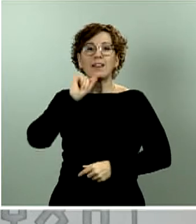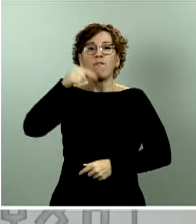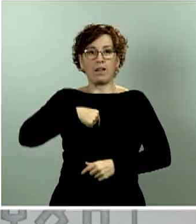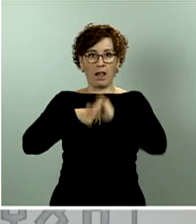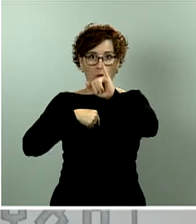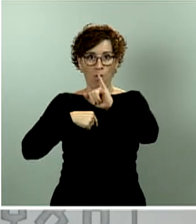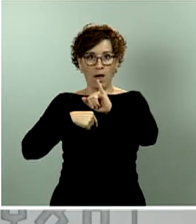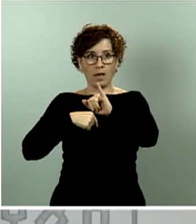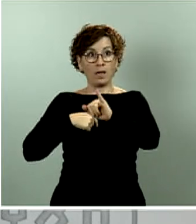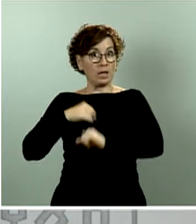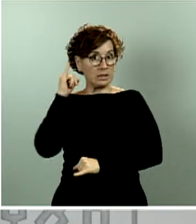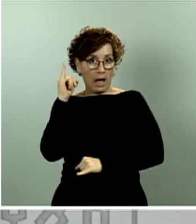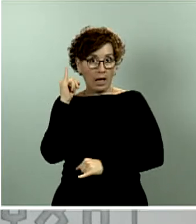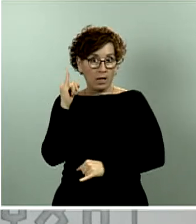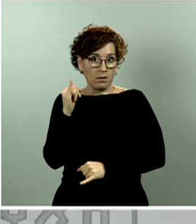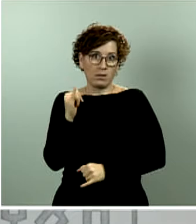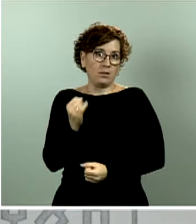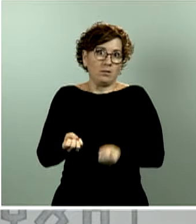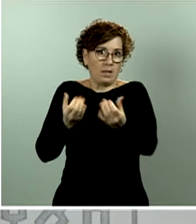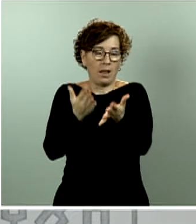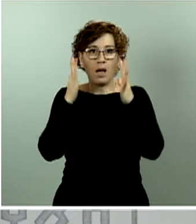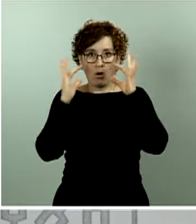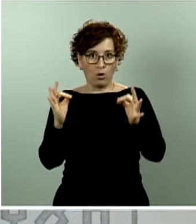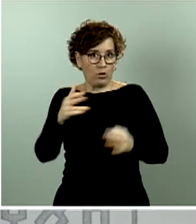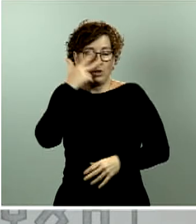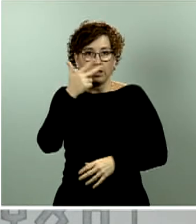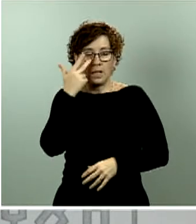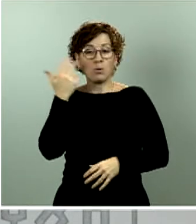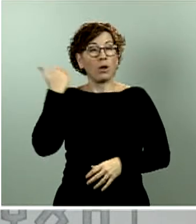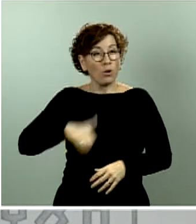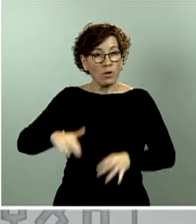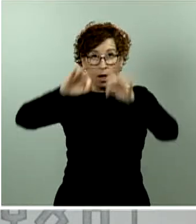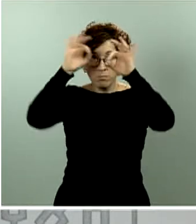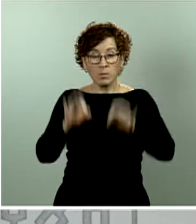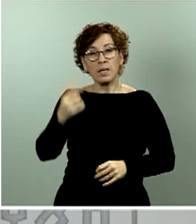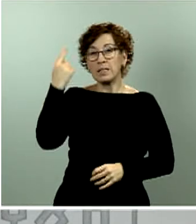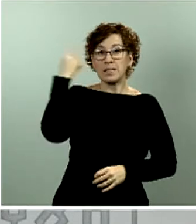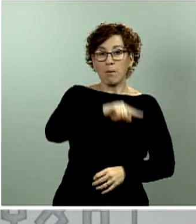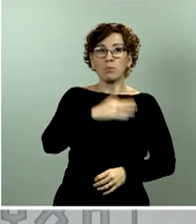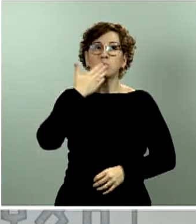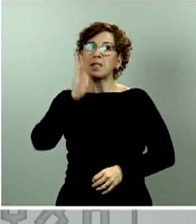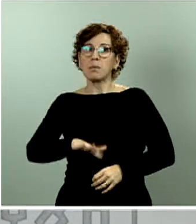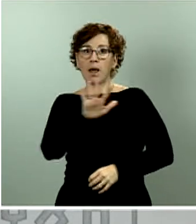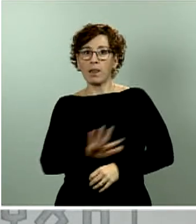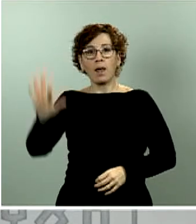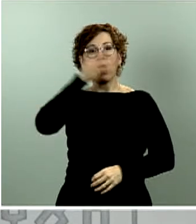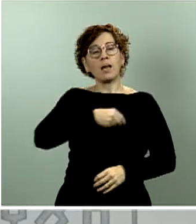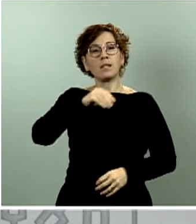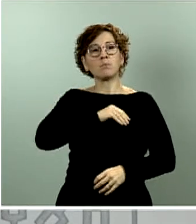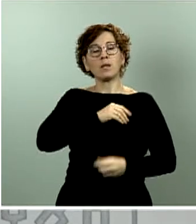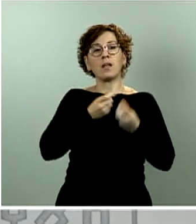interesa. Cuando tengamos la cifra de personas infectadas en España estimada a través del test